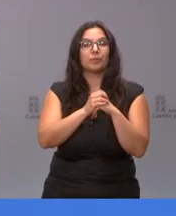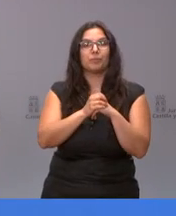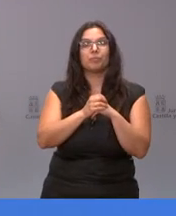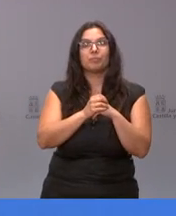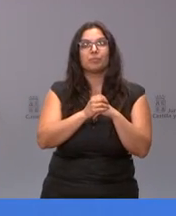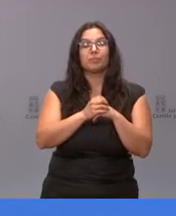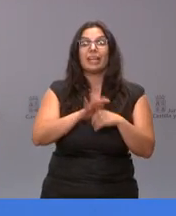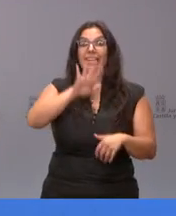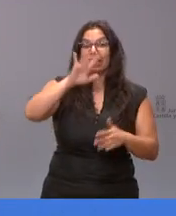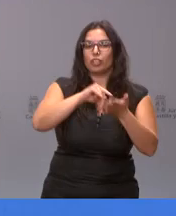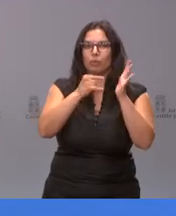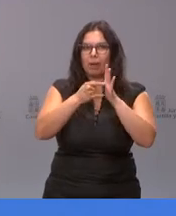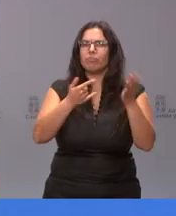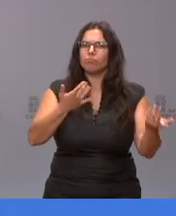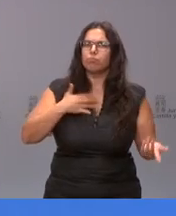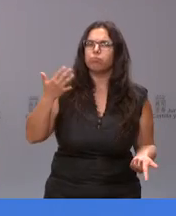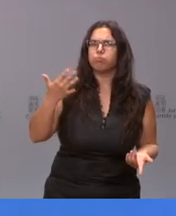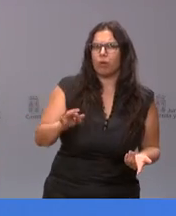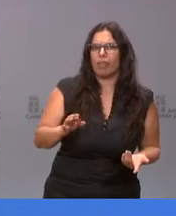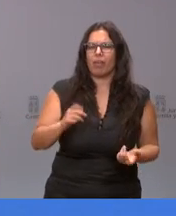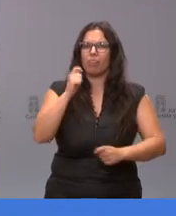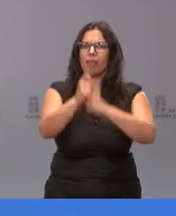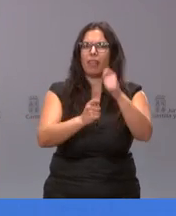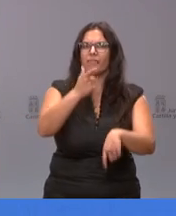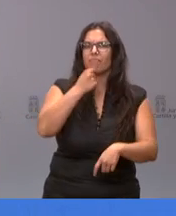este quinto plan de internacionalización empresarial